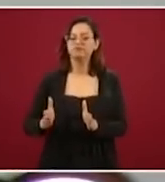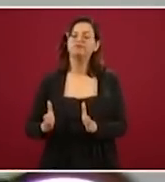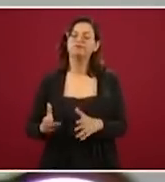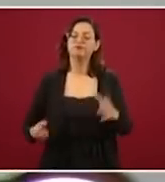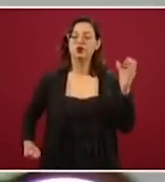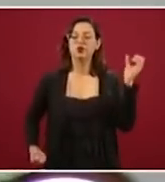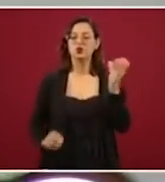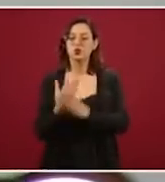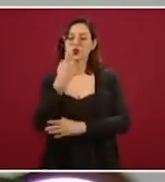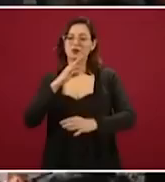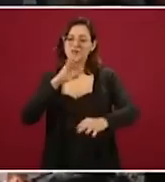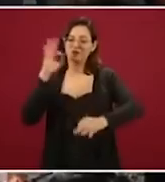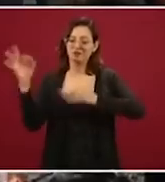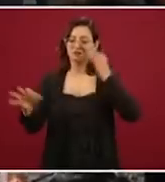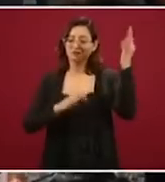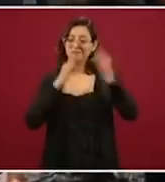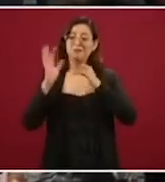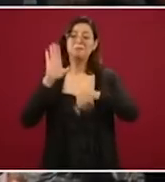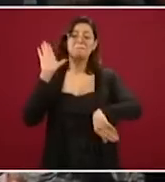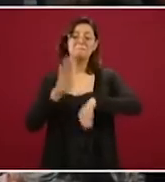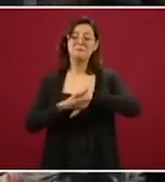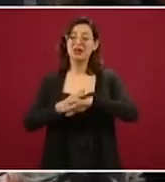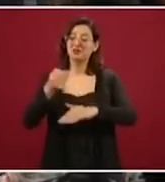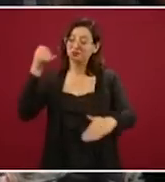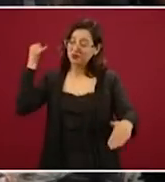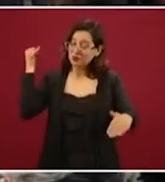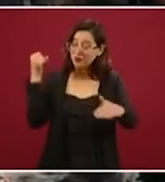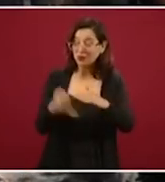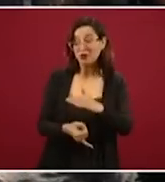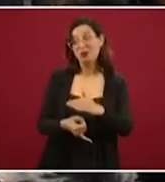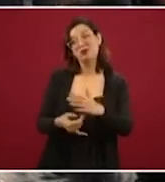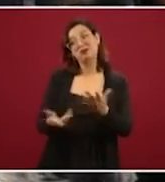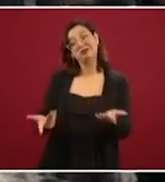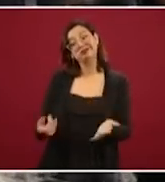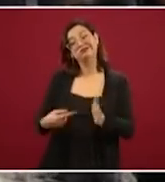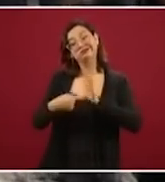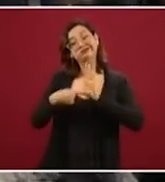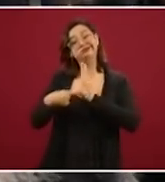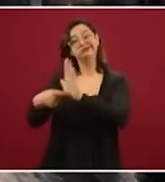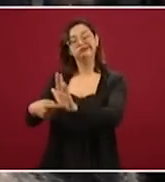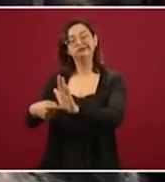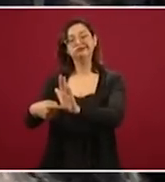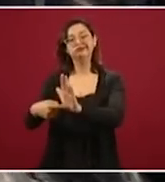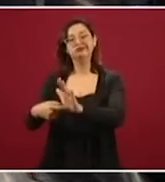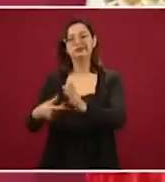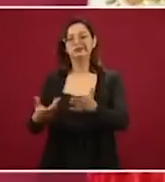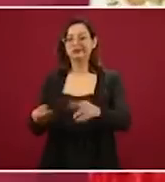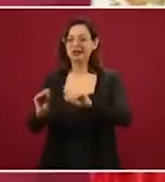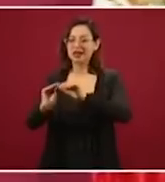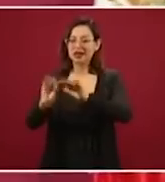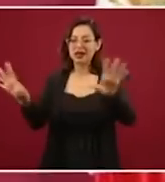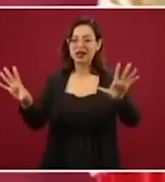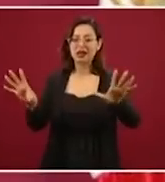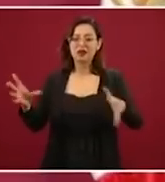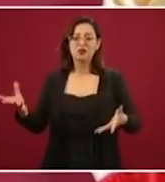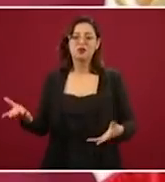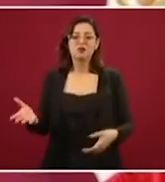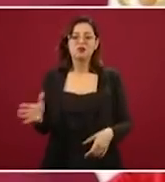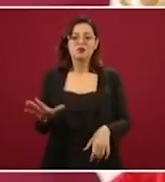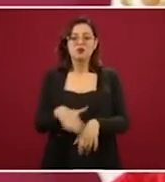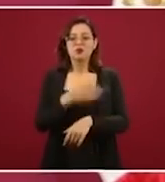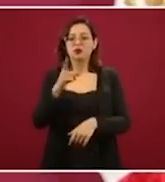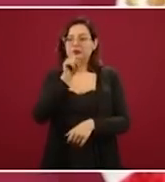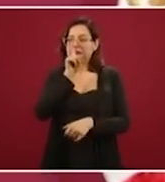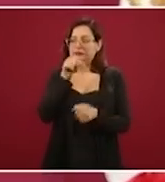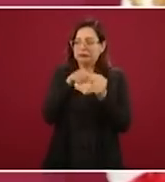campaña, o sea, ya más directa. A ver, vamos a hablar claro. ¿Por qué tenemos que